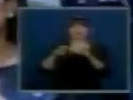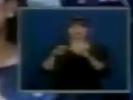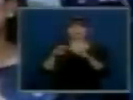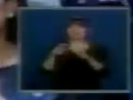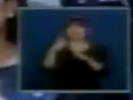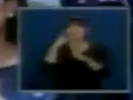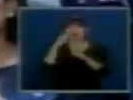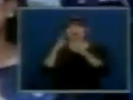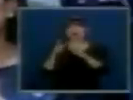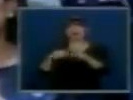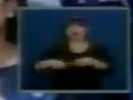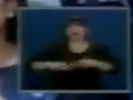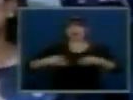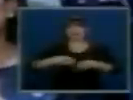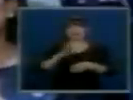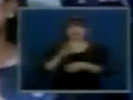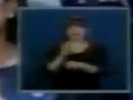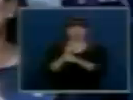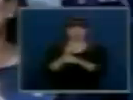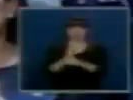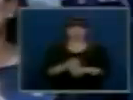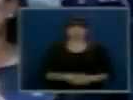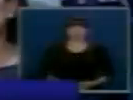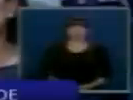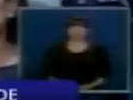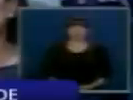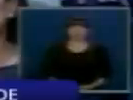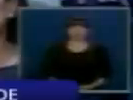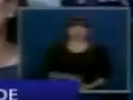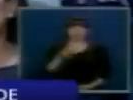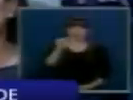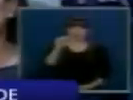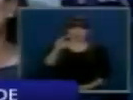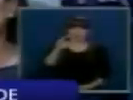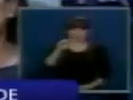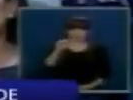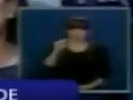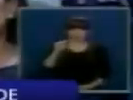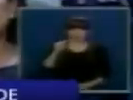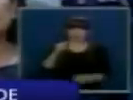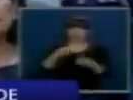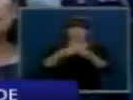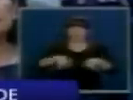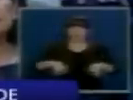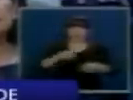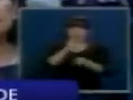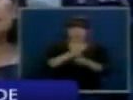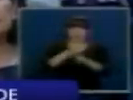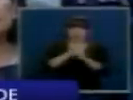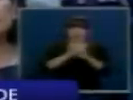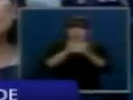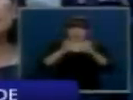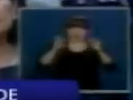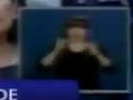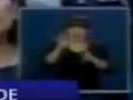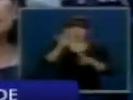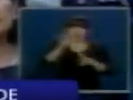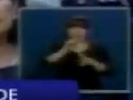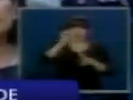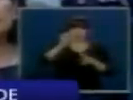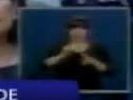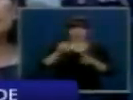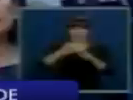atender el gasto de la institución. En RACSA, las pérdidas operativas crecieron un 85%